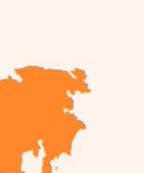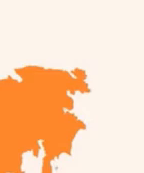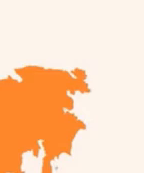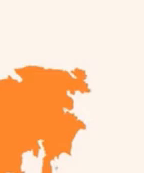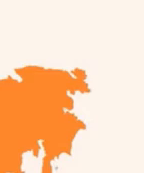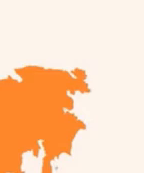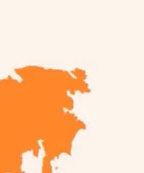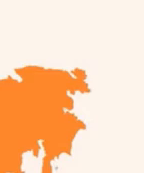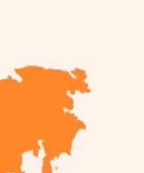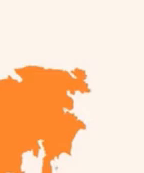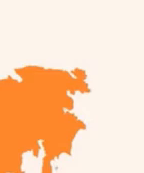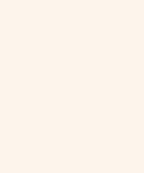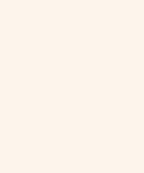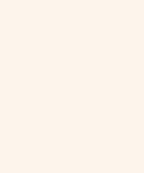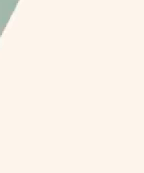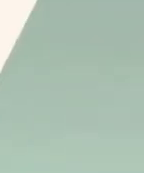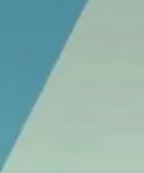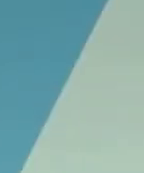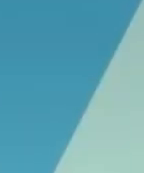sí no